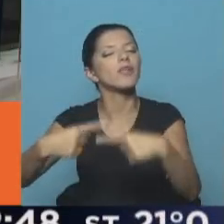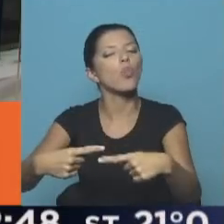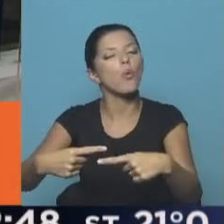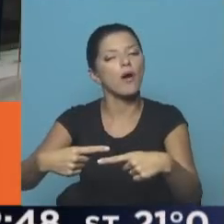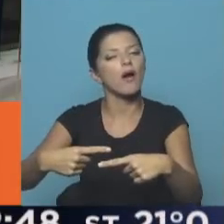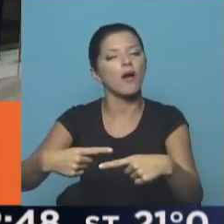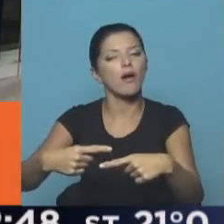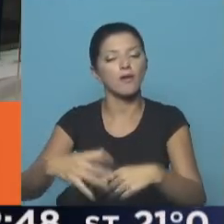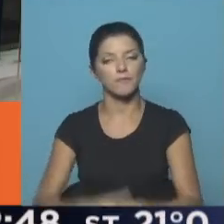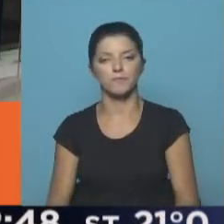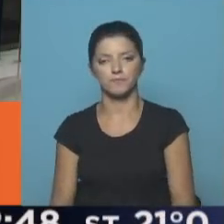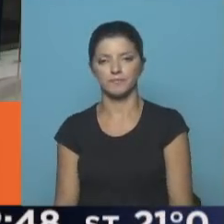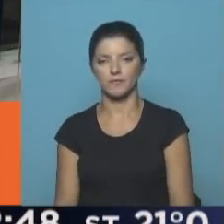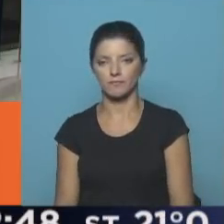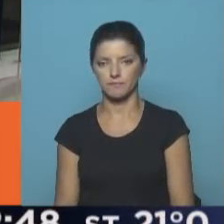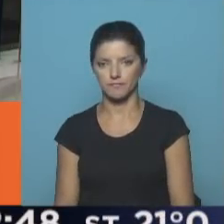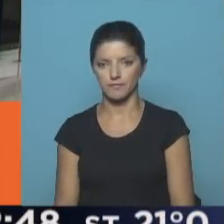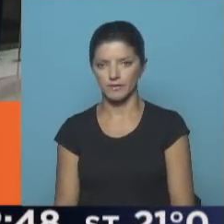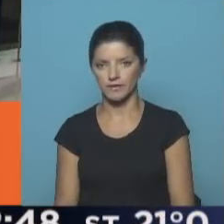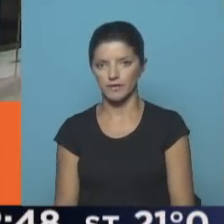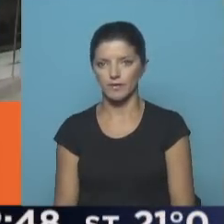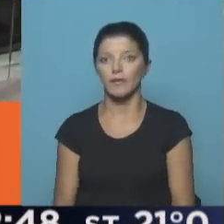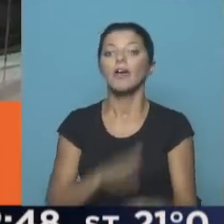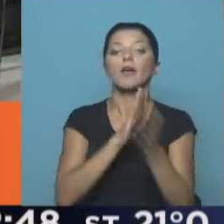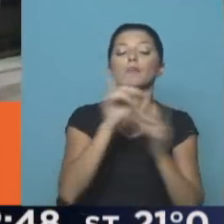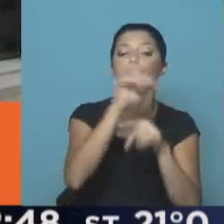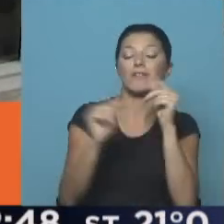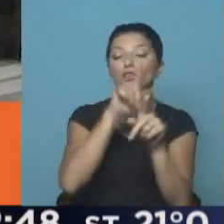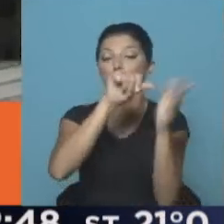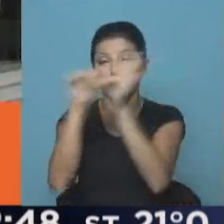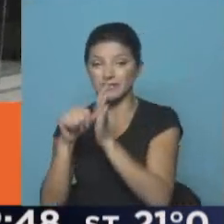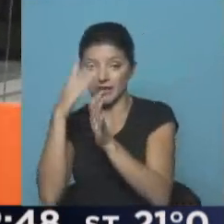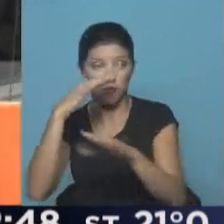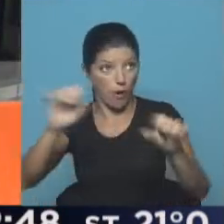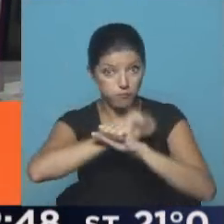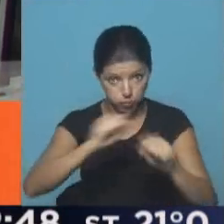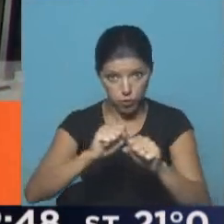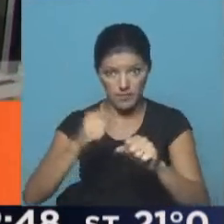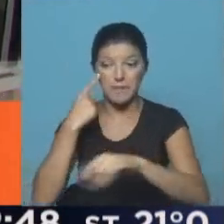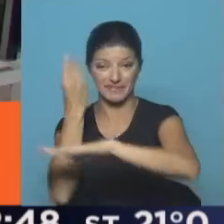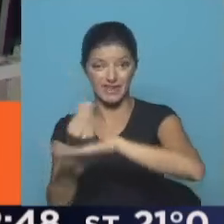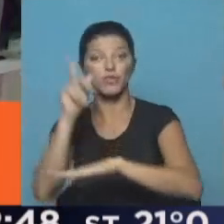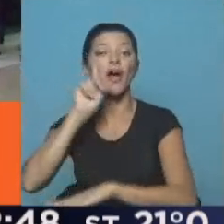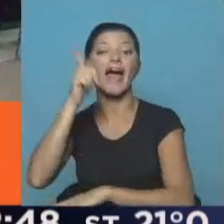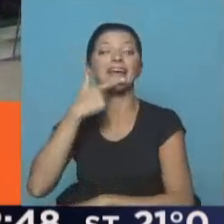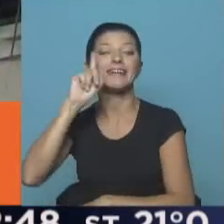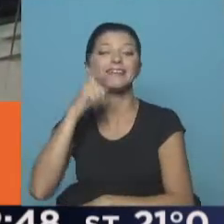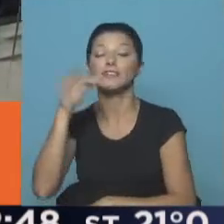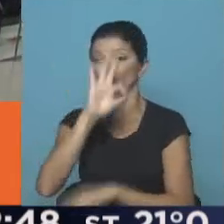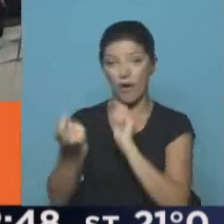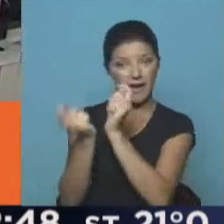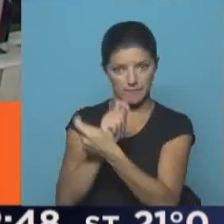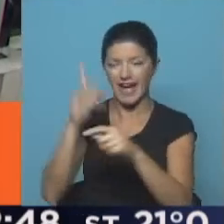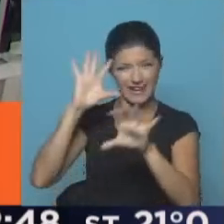digamos, recibiendo inmigrantes europeos que después vuelan a sus países. Renacerá como o que otra. se transformará en otra cosa. Recordemos, Al-Qaeda también